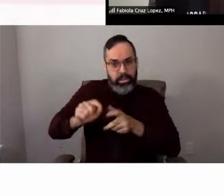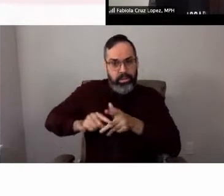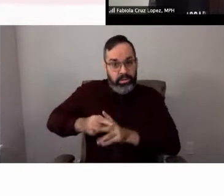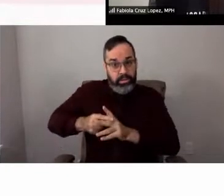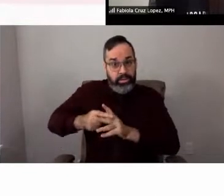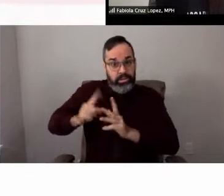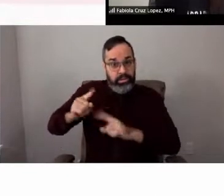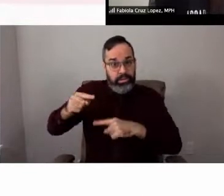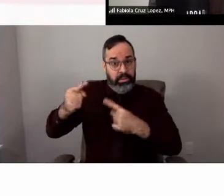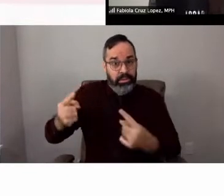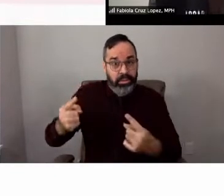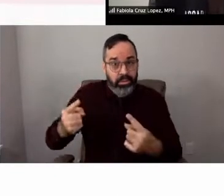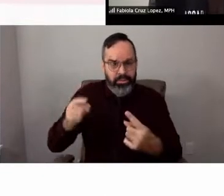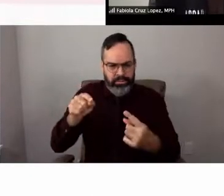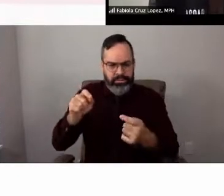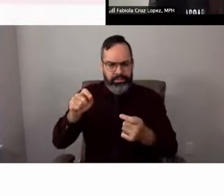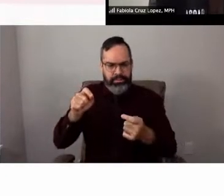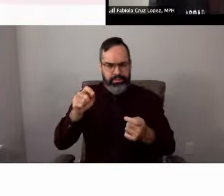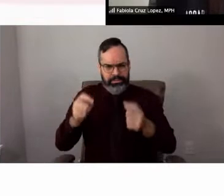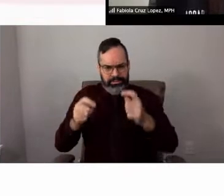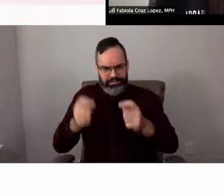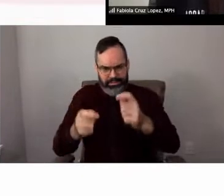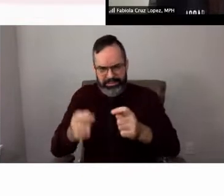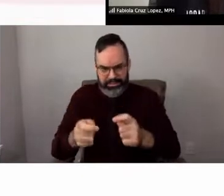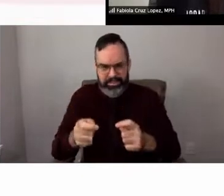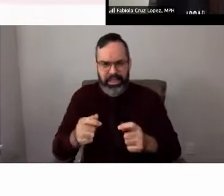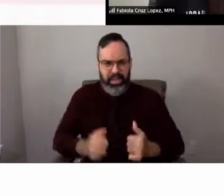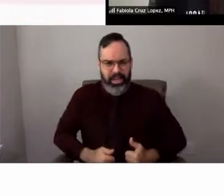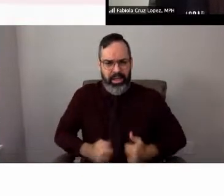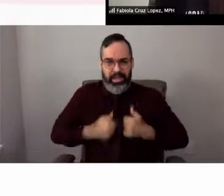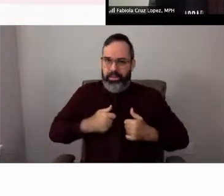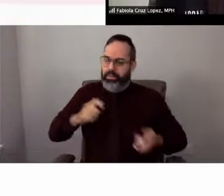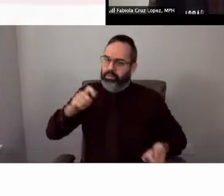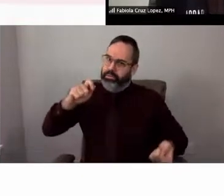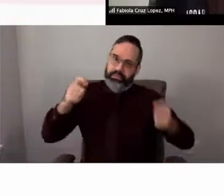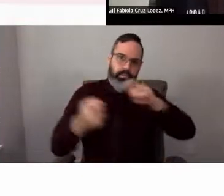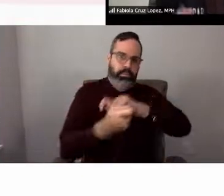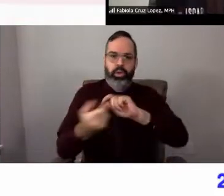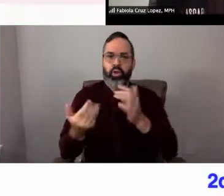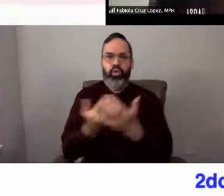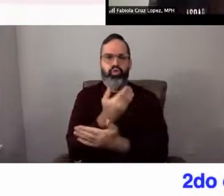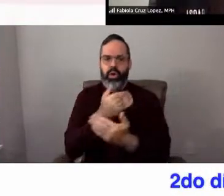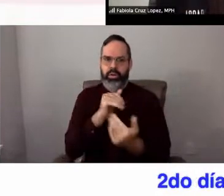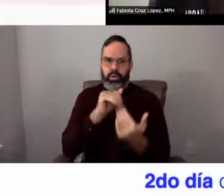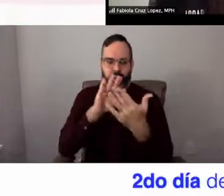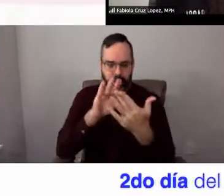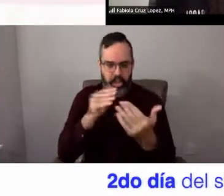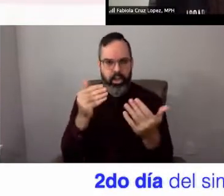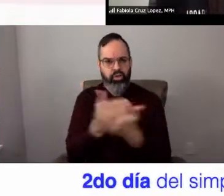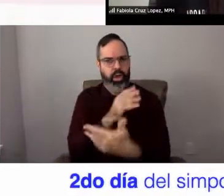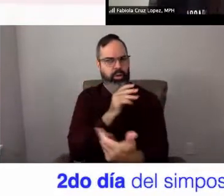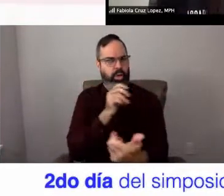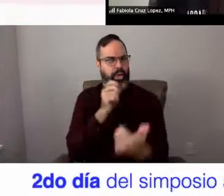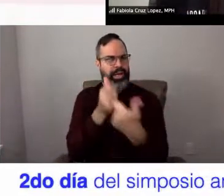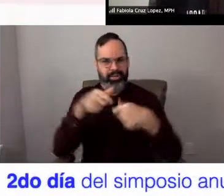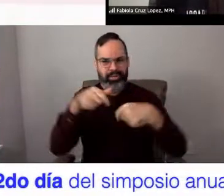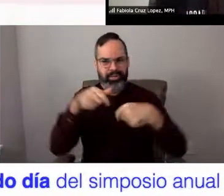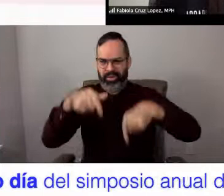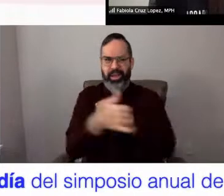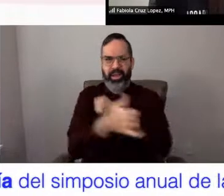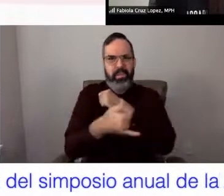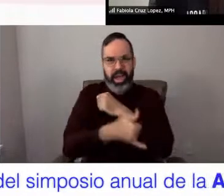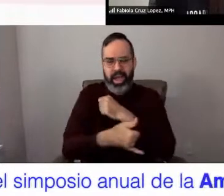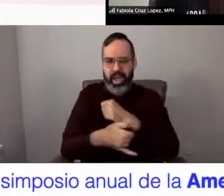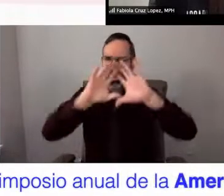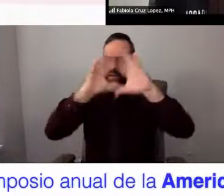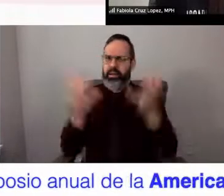yo digo, este cambio de estilo de vida, este nuevo reto para todos como país, como planeta.